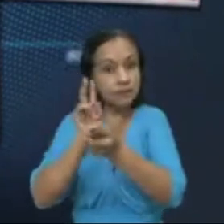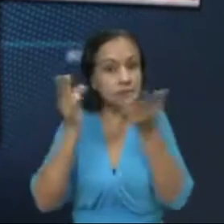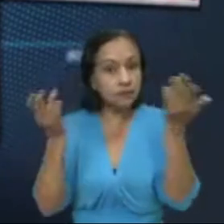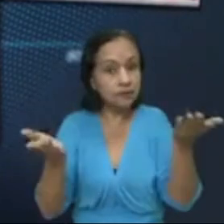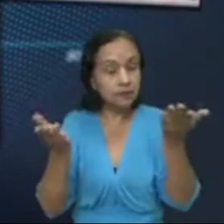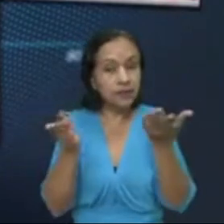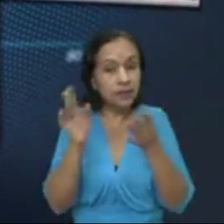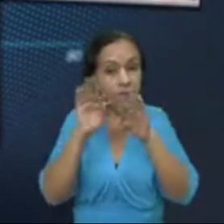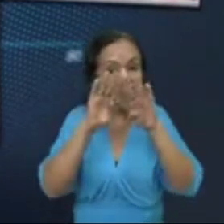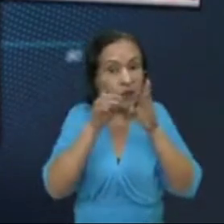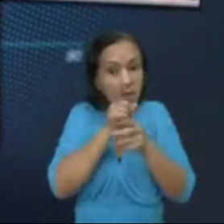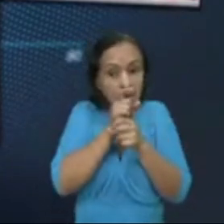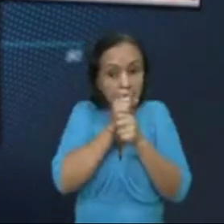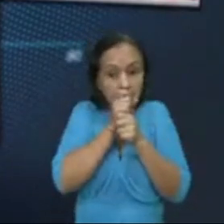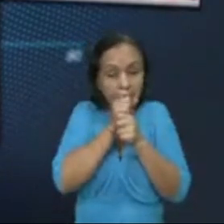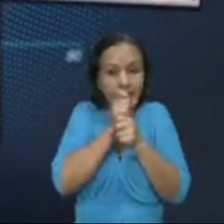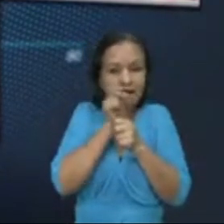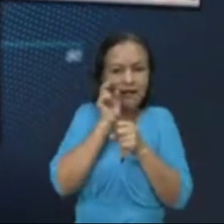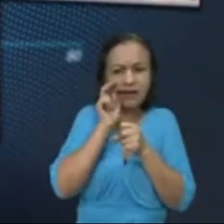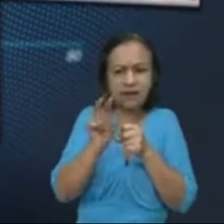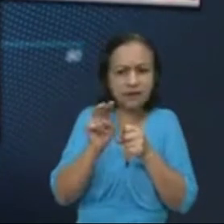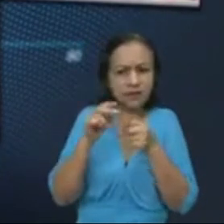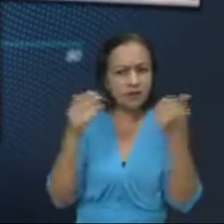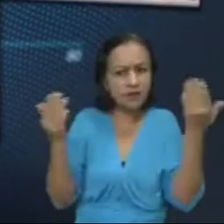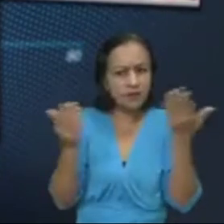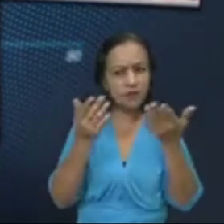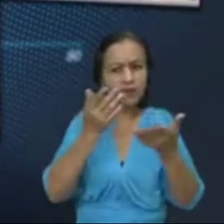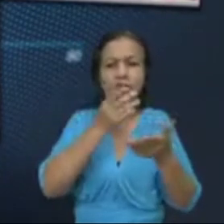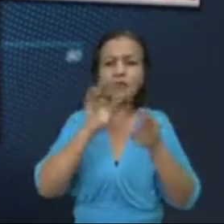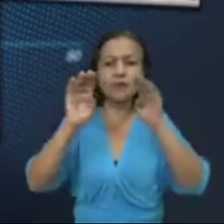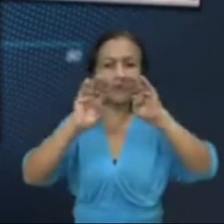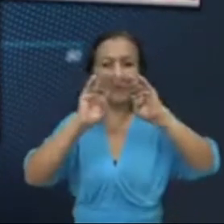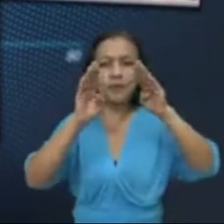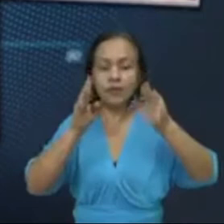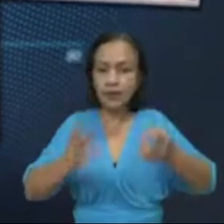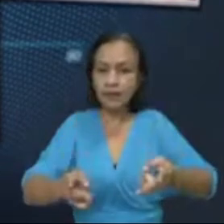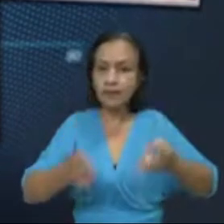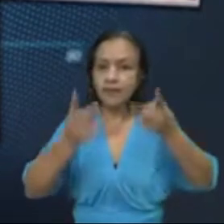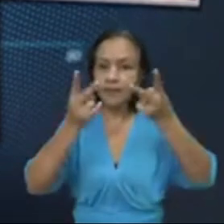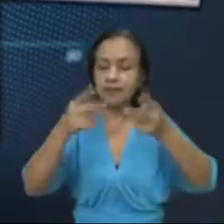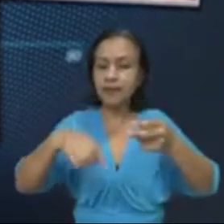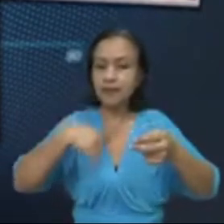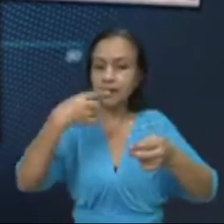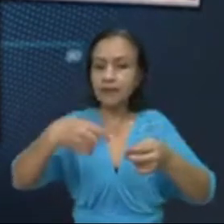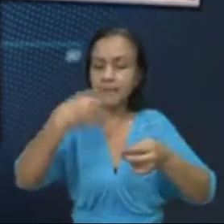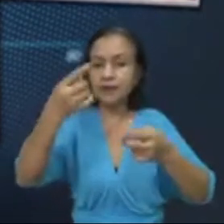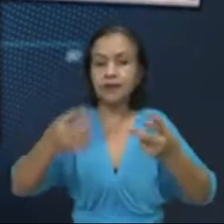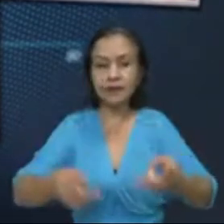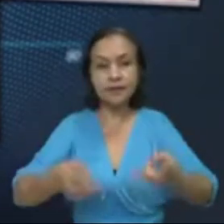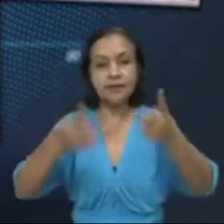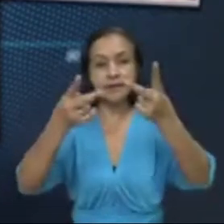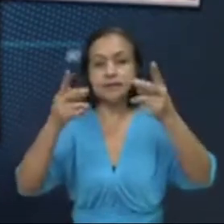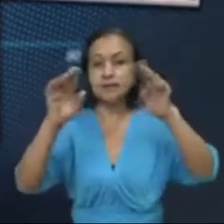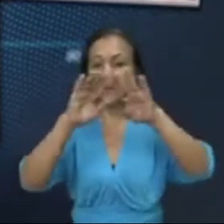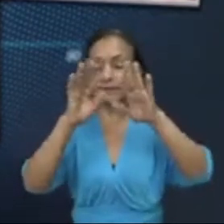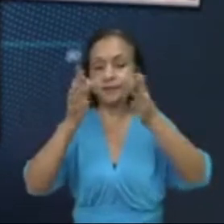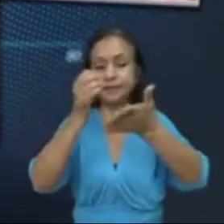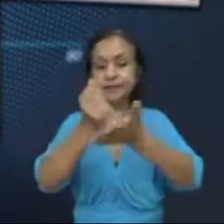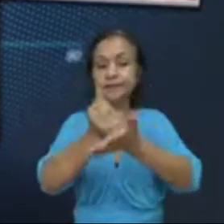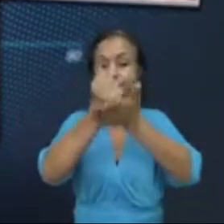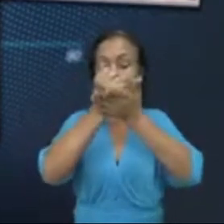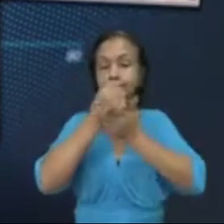de vista de identificar aquellas acciones cotidianas en la vida del día a día que nos